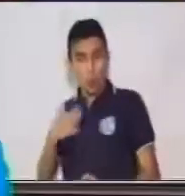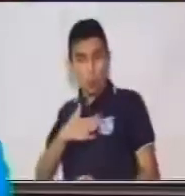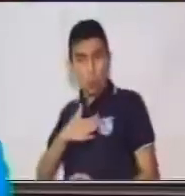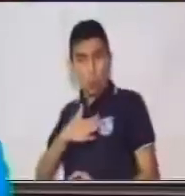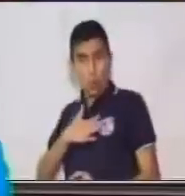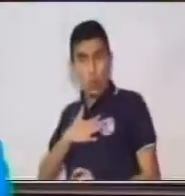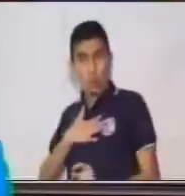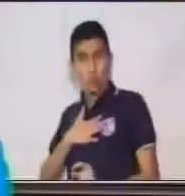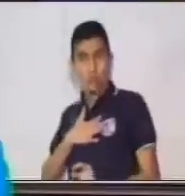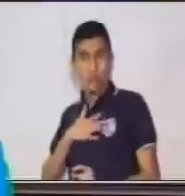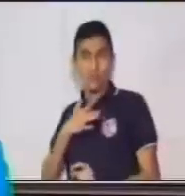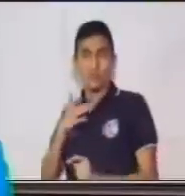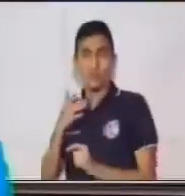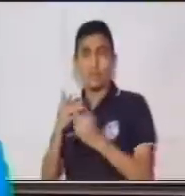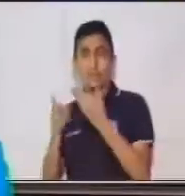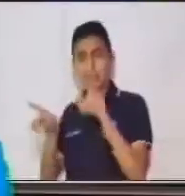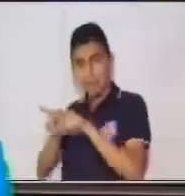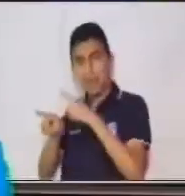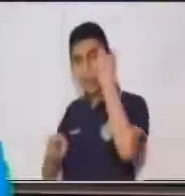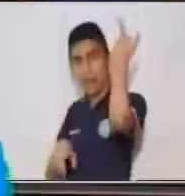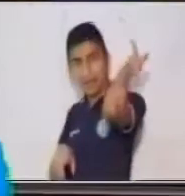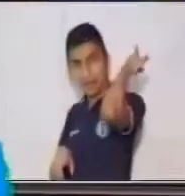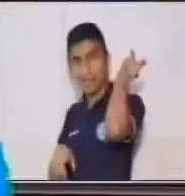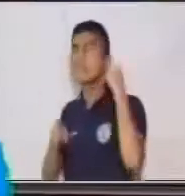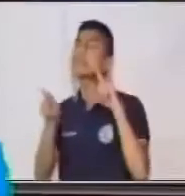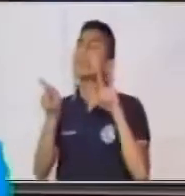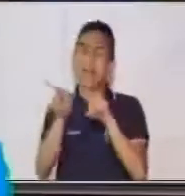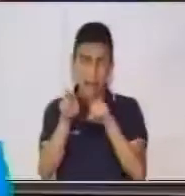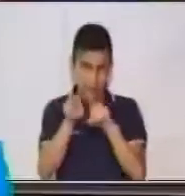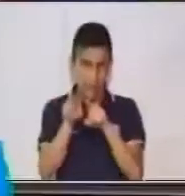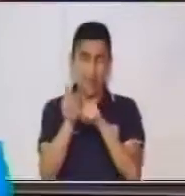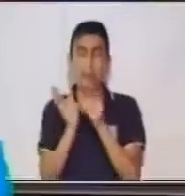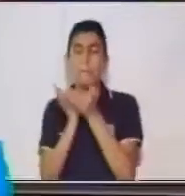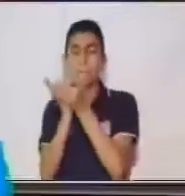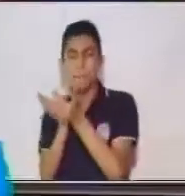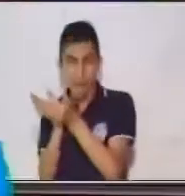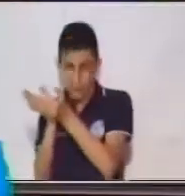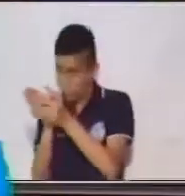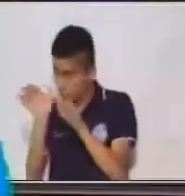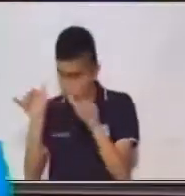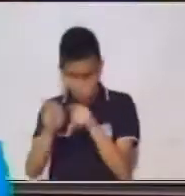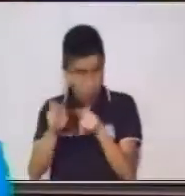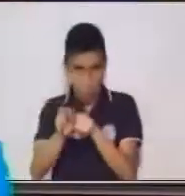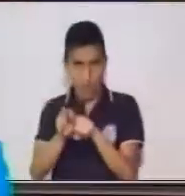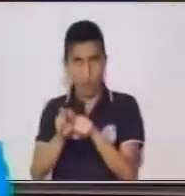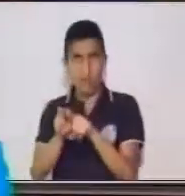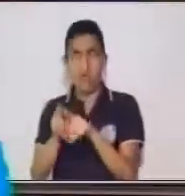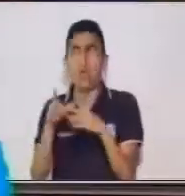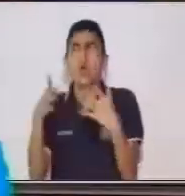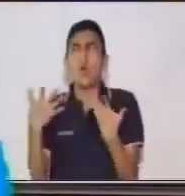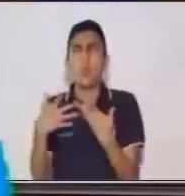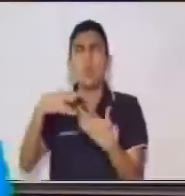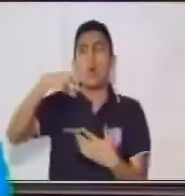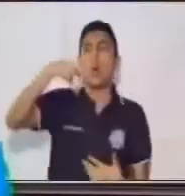los barcos tienen una parte trasera que se llama popa.